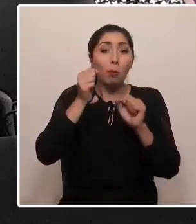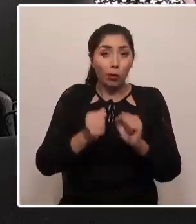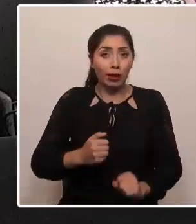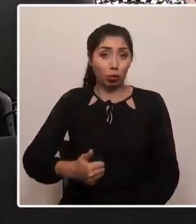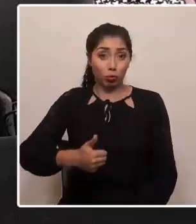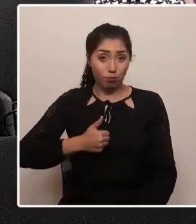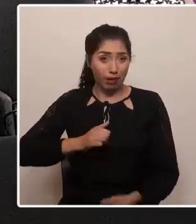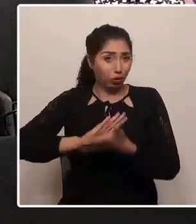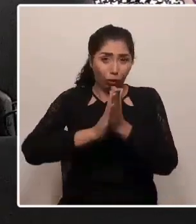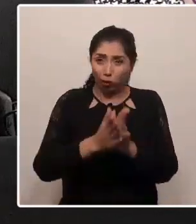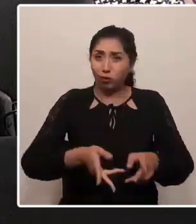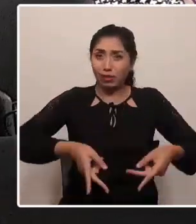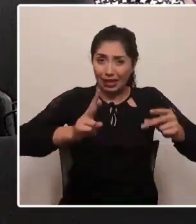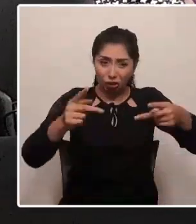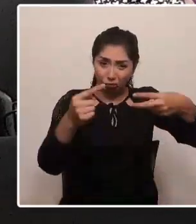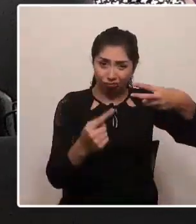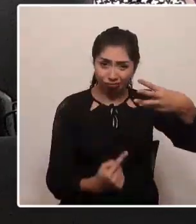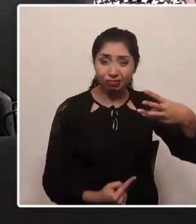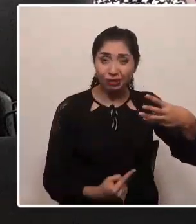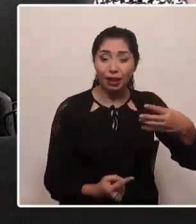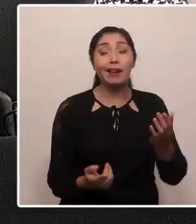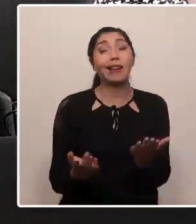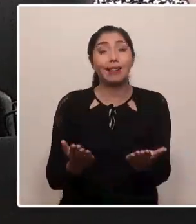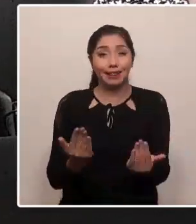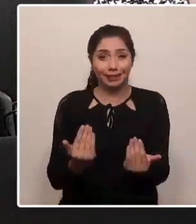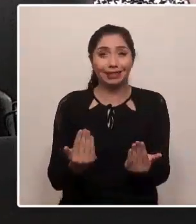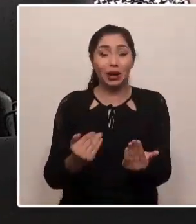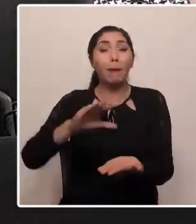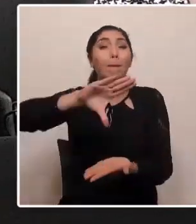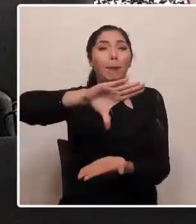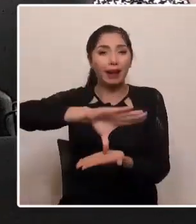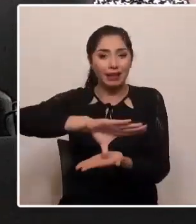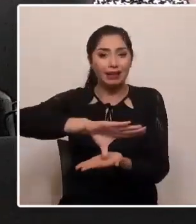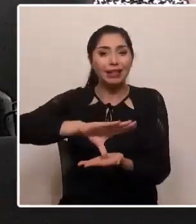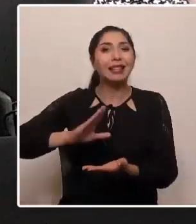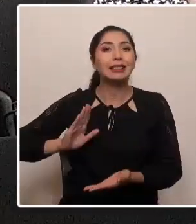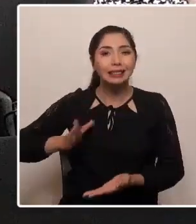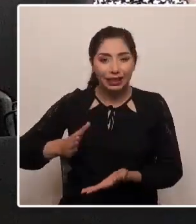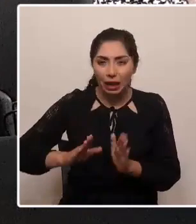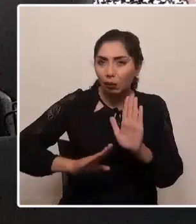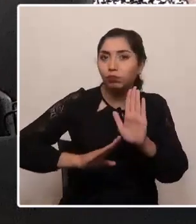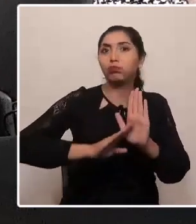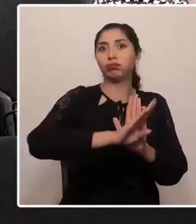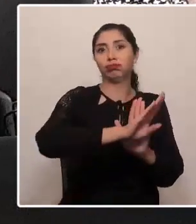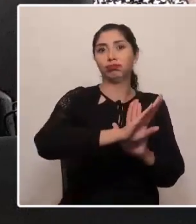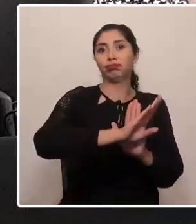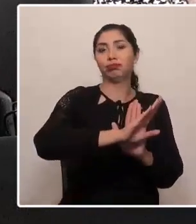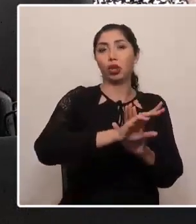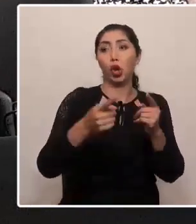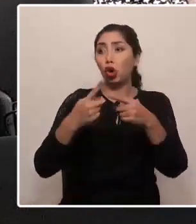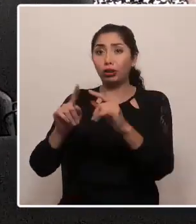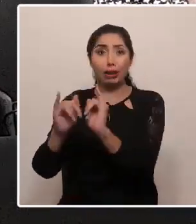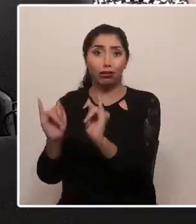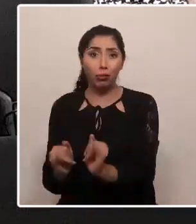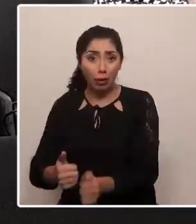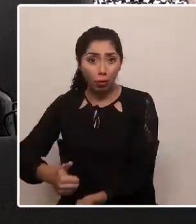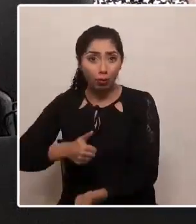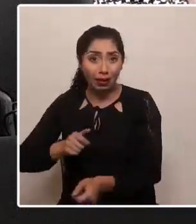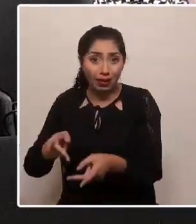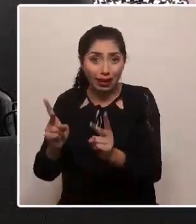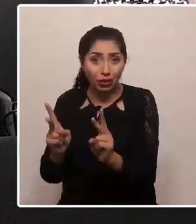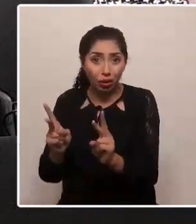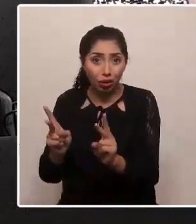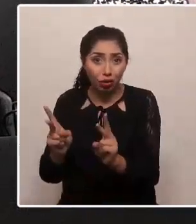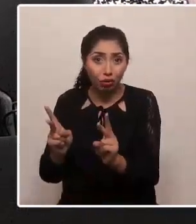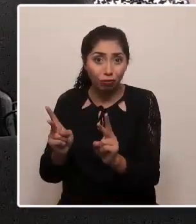estos derechos sociales y estos sueños es necesario que el país siga la senda del crecimiento, porque no hay otra forma de poder cumplir con los derechos que